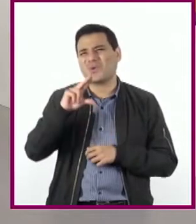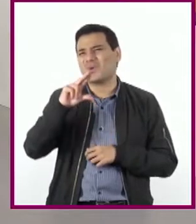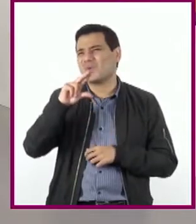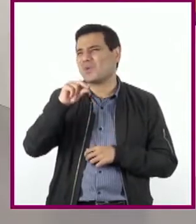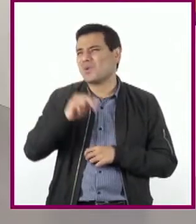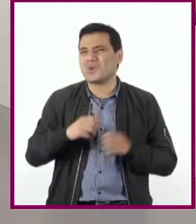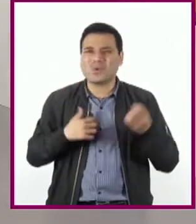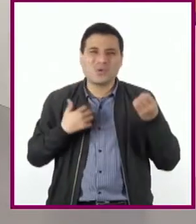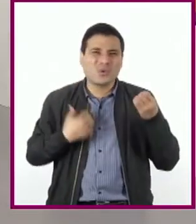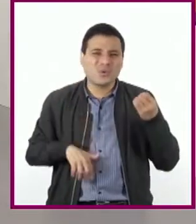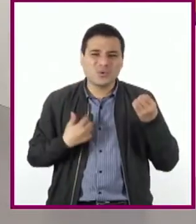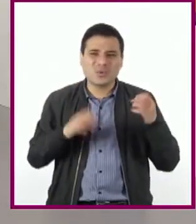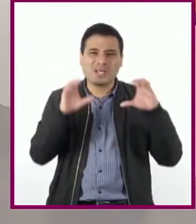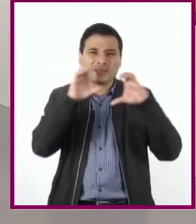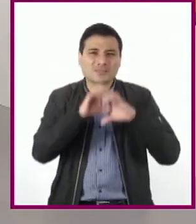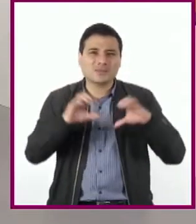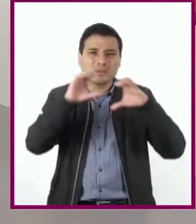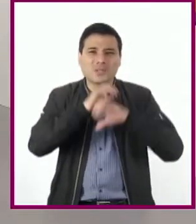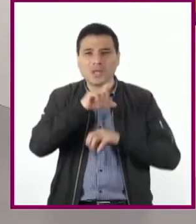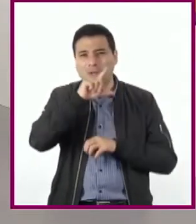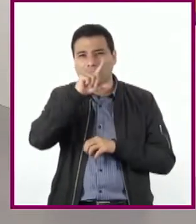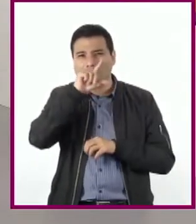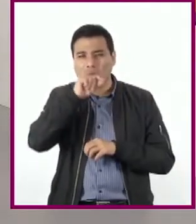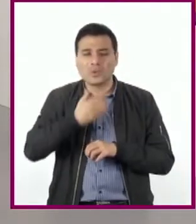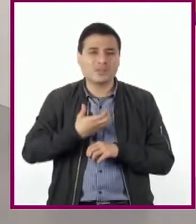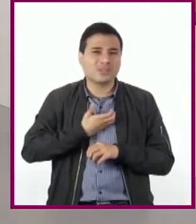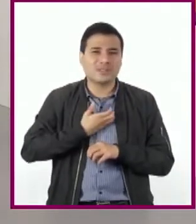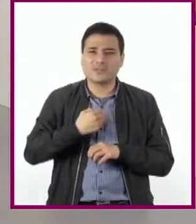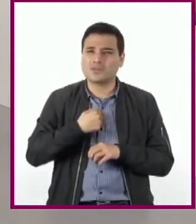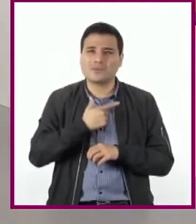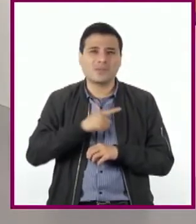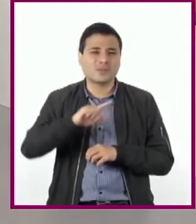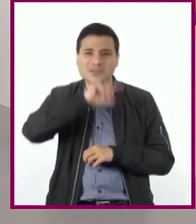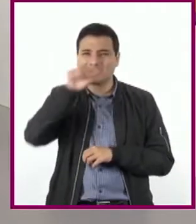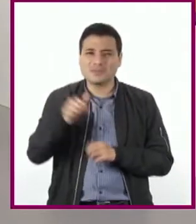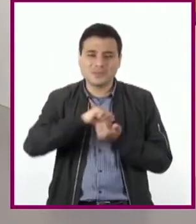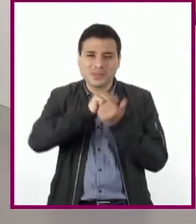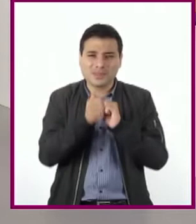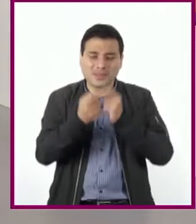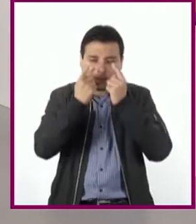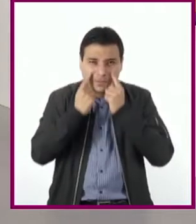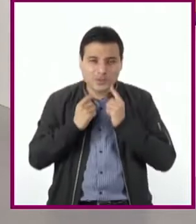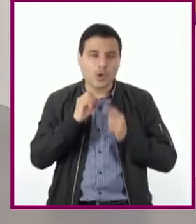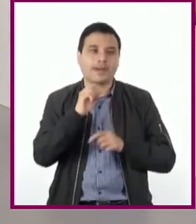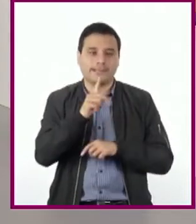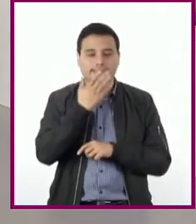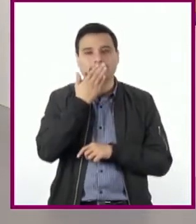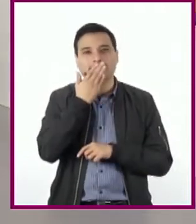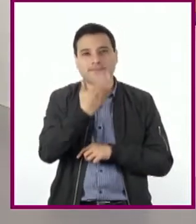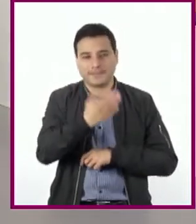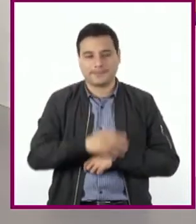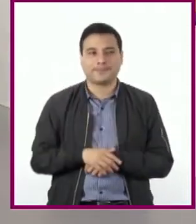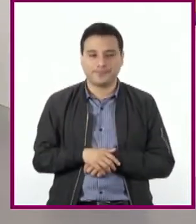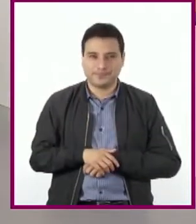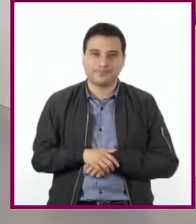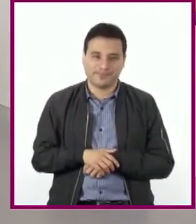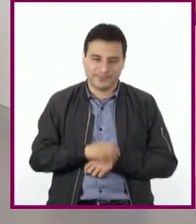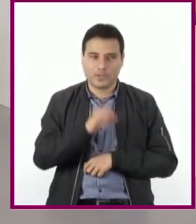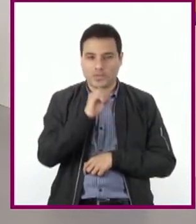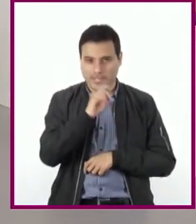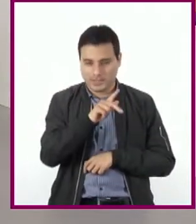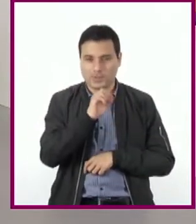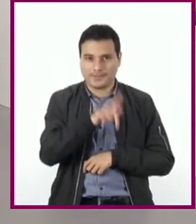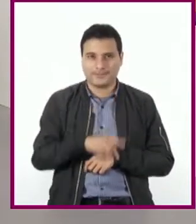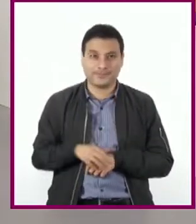no, porque esas me hacen llorar. Por favor, no. Está bien, Anareli. Es igual para los jóvenes en sus